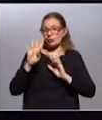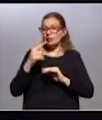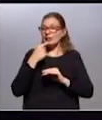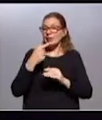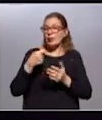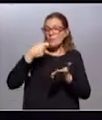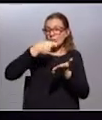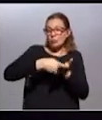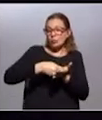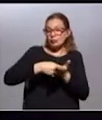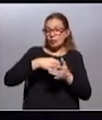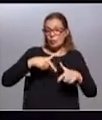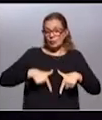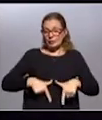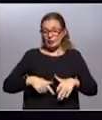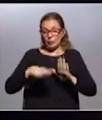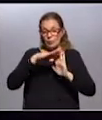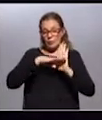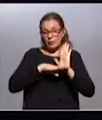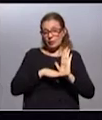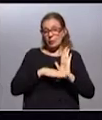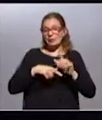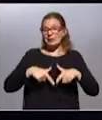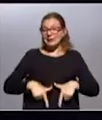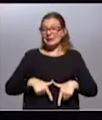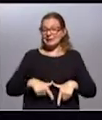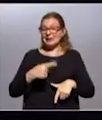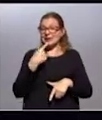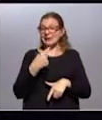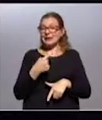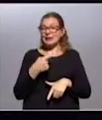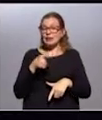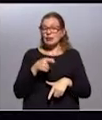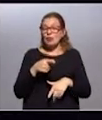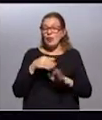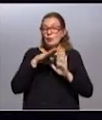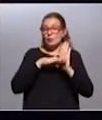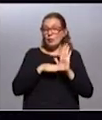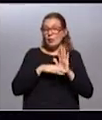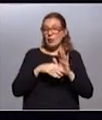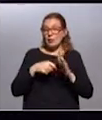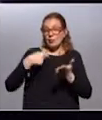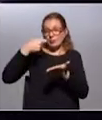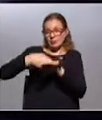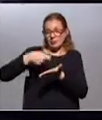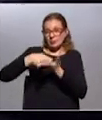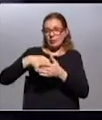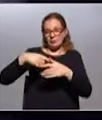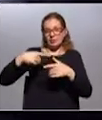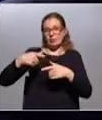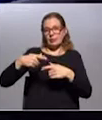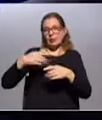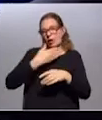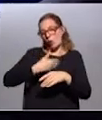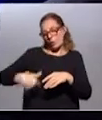caso de los municipios se estructurarán por programas debiendo los intendentes asegurar que en ellos se crean programas presupuestales que permitan el funcionamiento